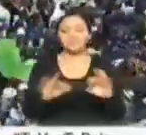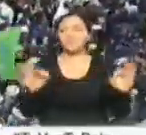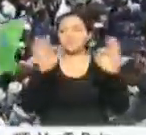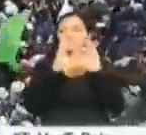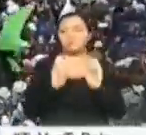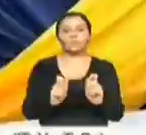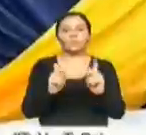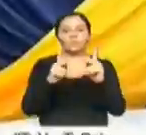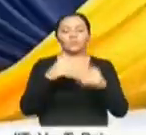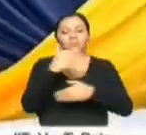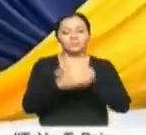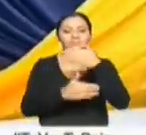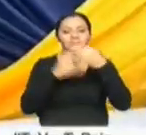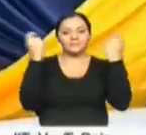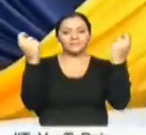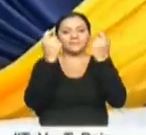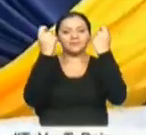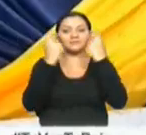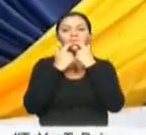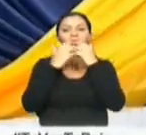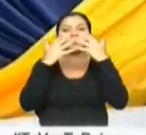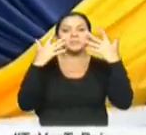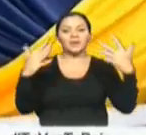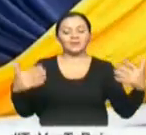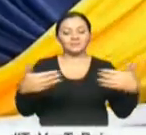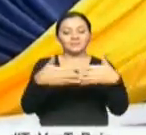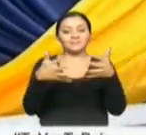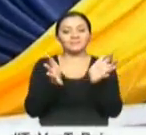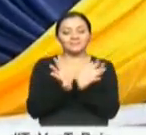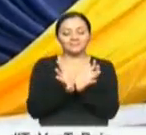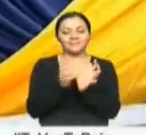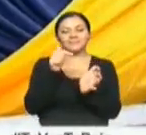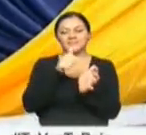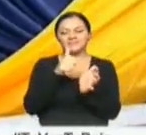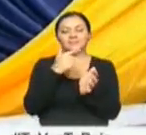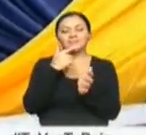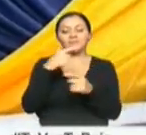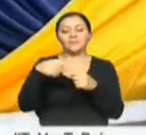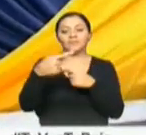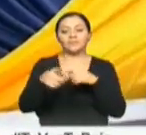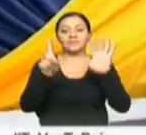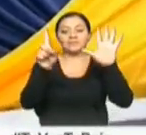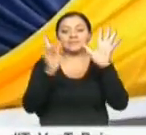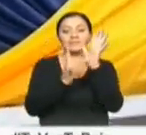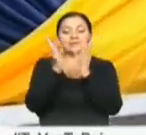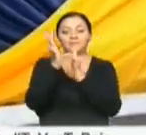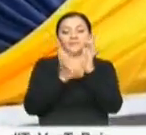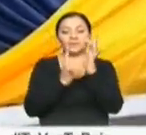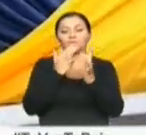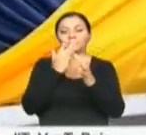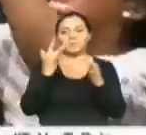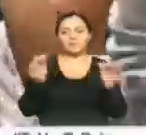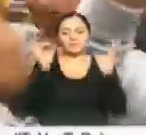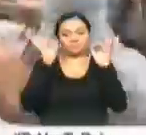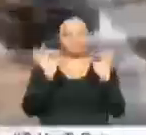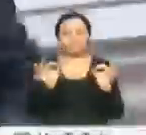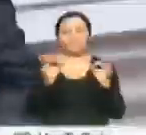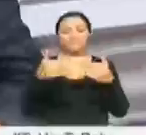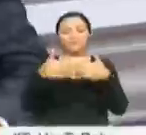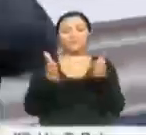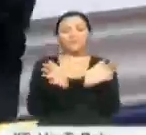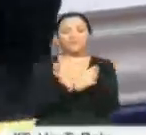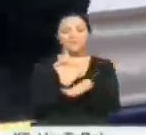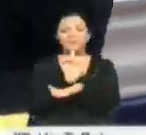oportunidad para adelantar los festejos de cumpleaños de Rafael Correa, que será el próximo 6 de abril. El mandatario recibió una torta